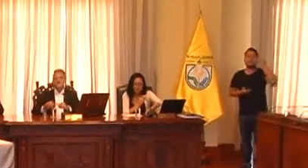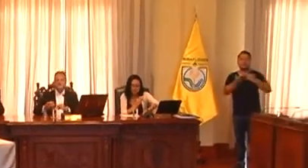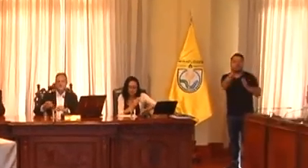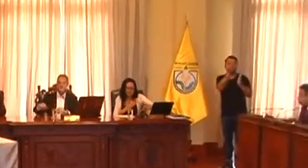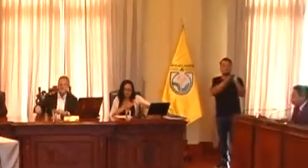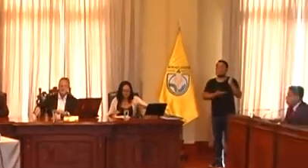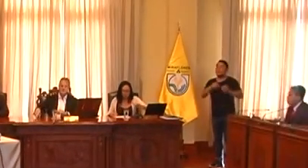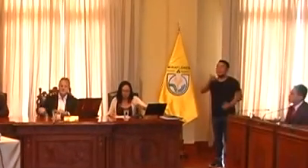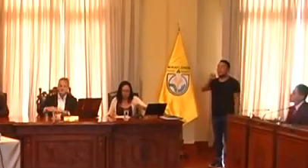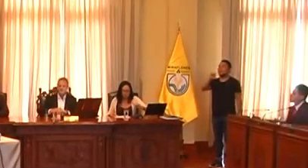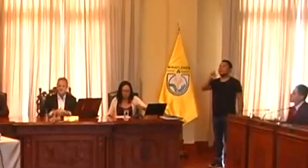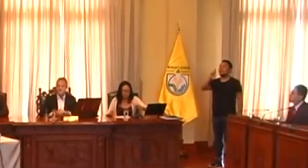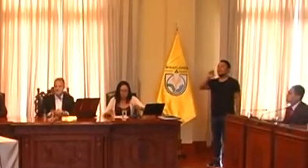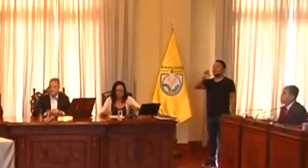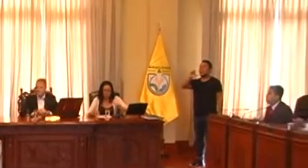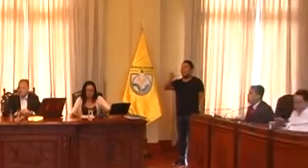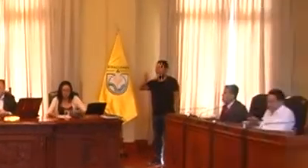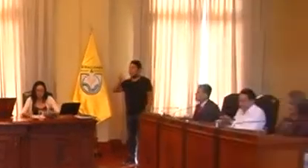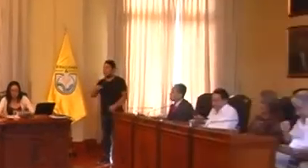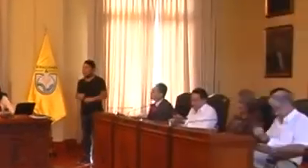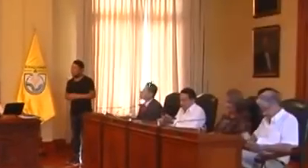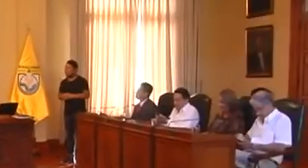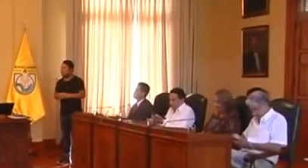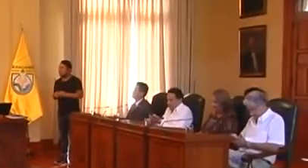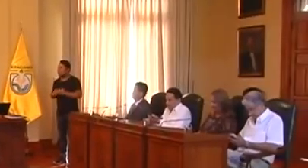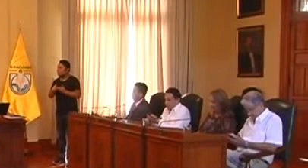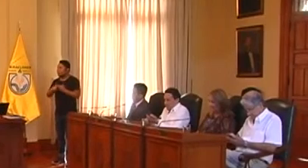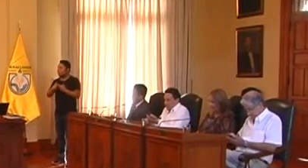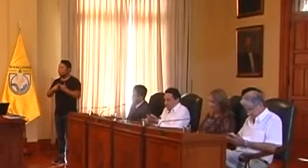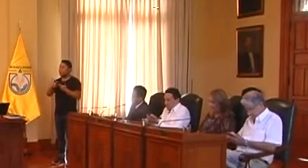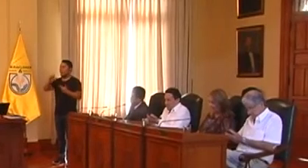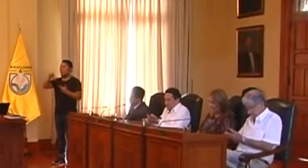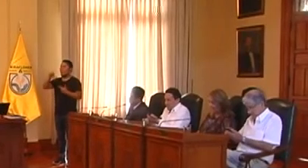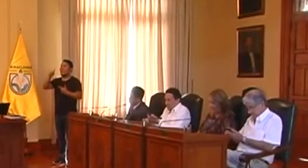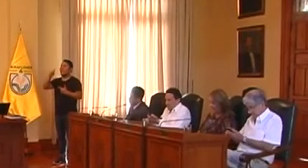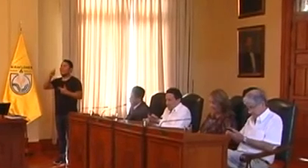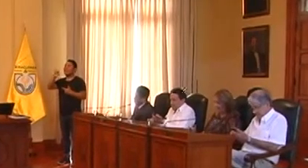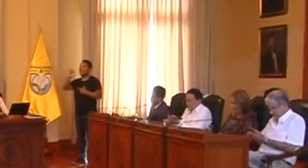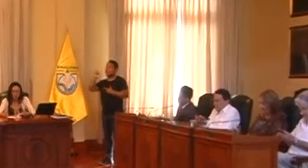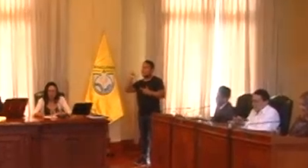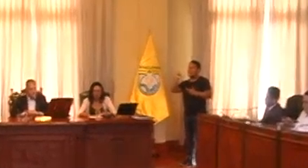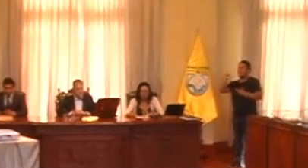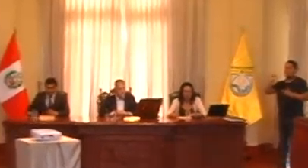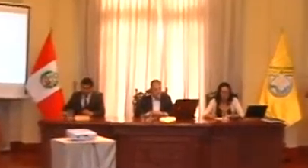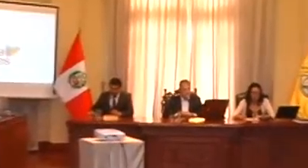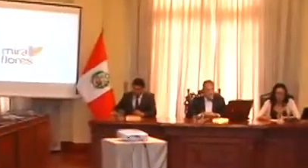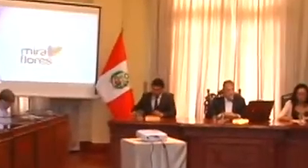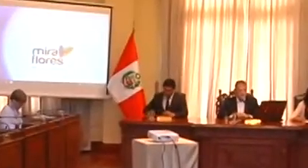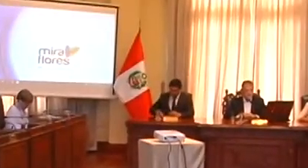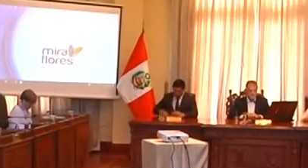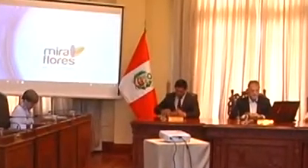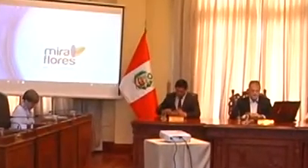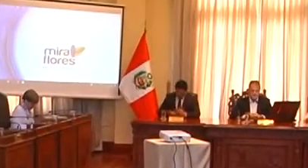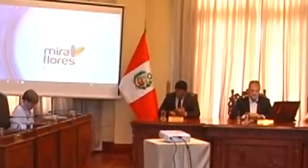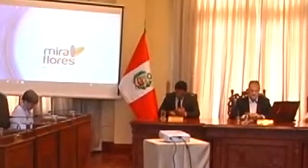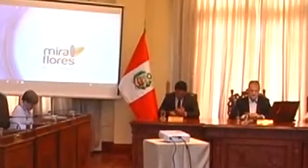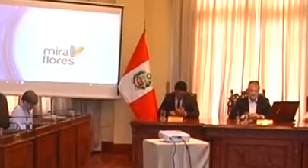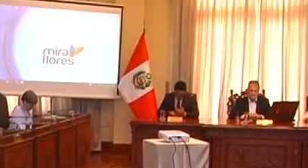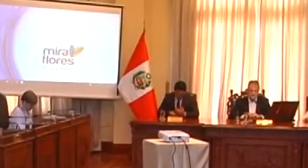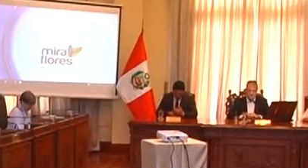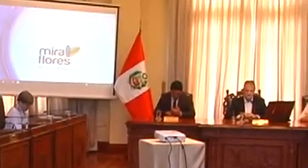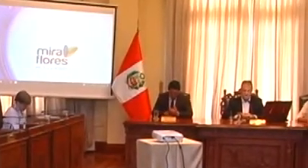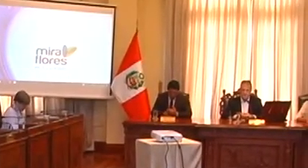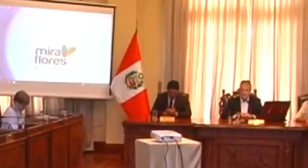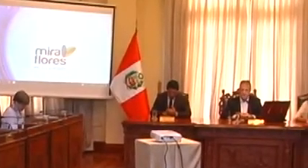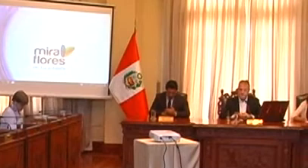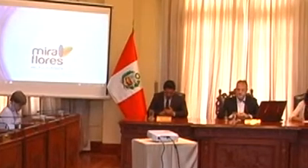Señor Israel Orlando Acuña Huancoquis. Señora Patricia María del Río Jiménez de Olavide. Señora